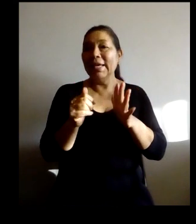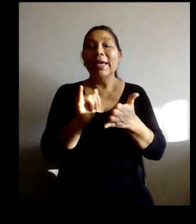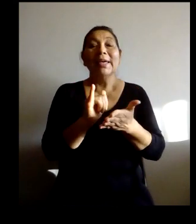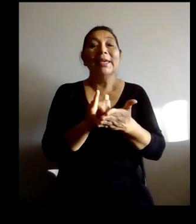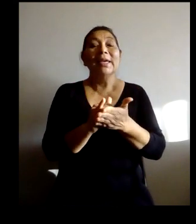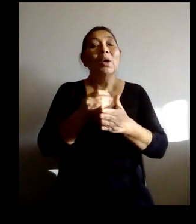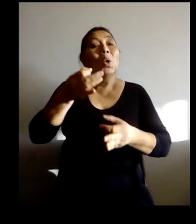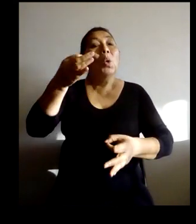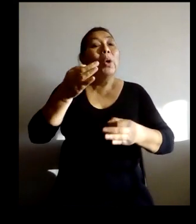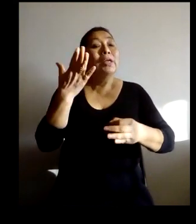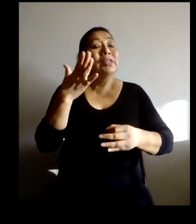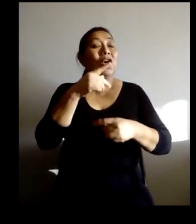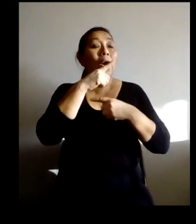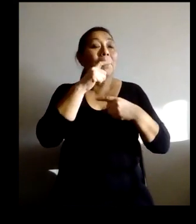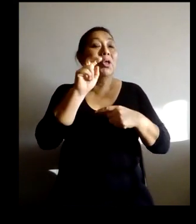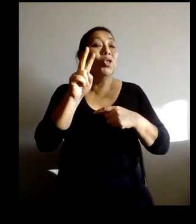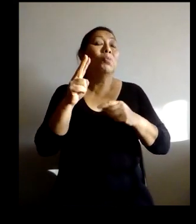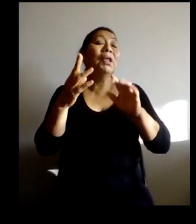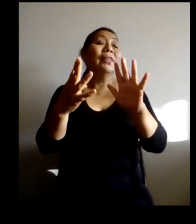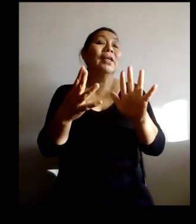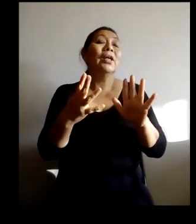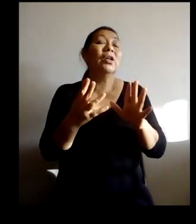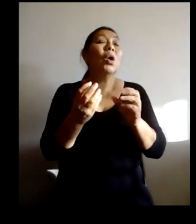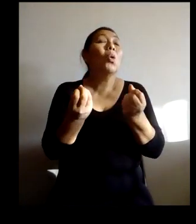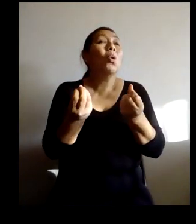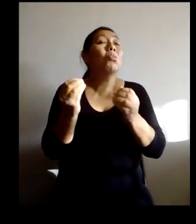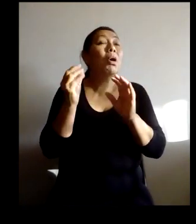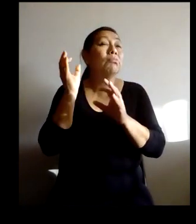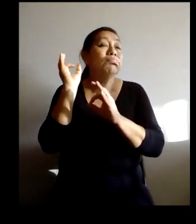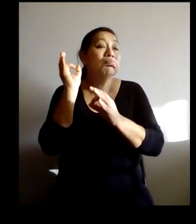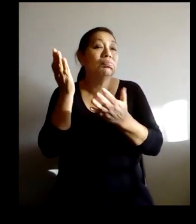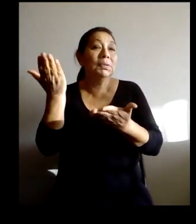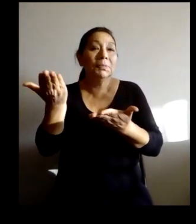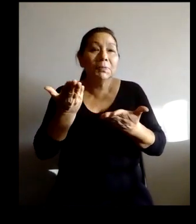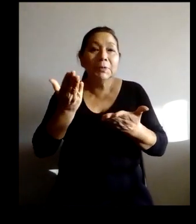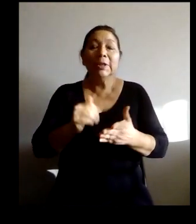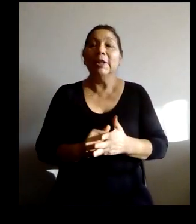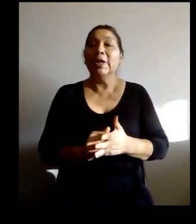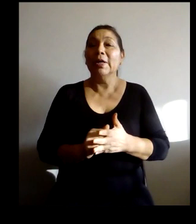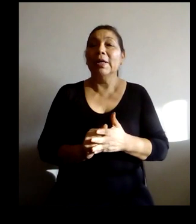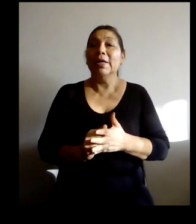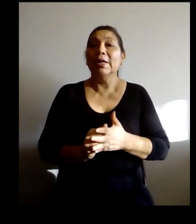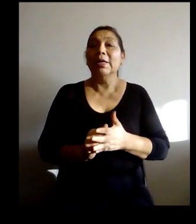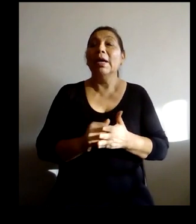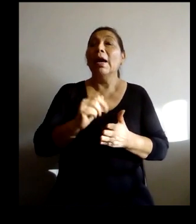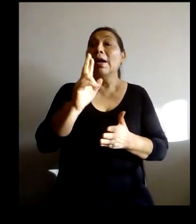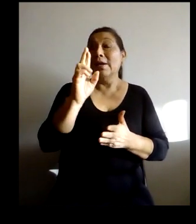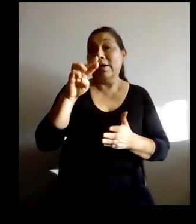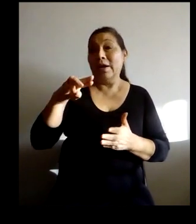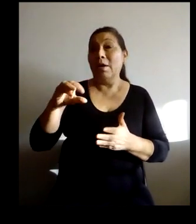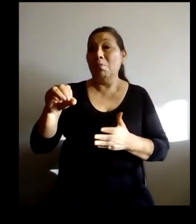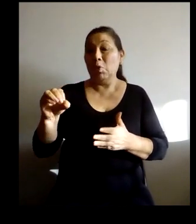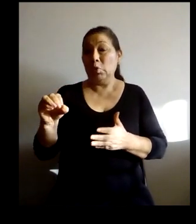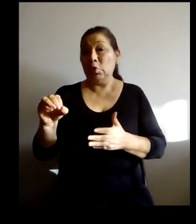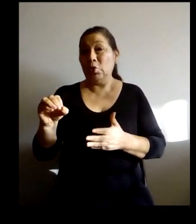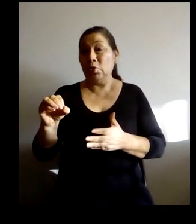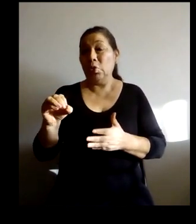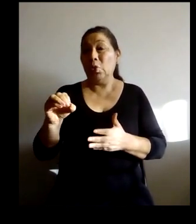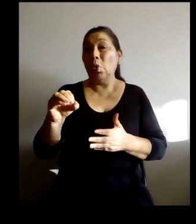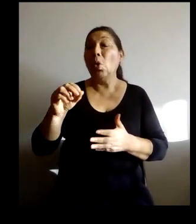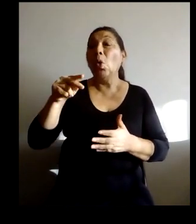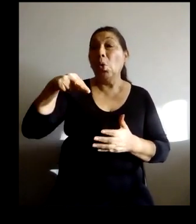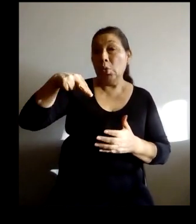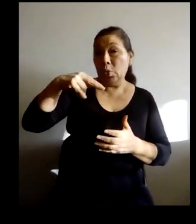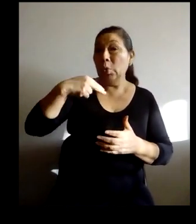04784-2016, que es una sentencia del 5 de marzo del 2019, con una ponencia del doctor Carlos Ramos Núñez, en el